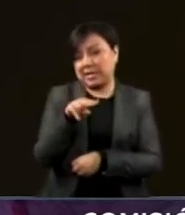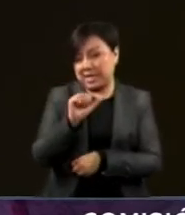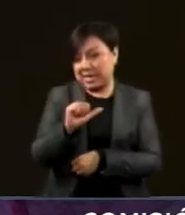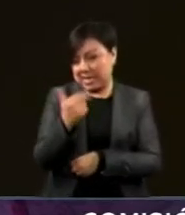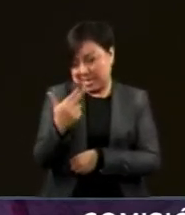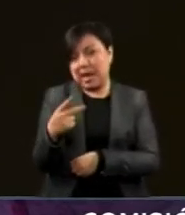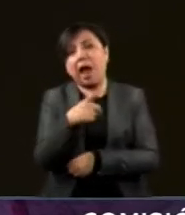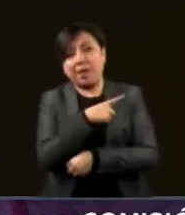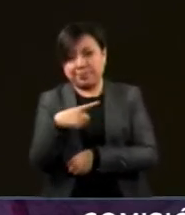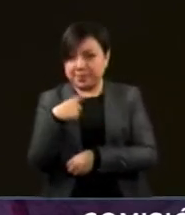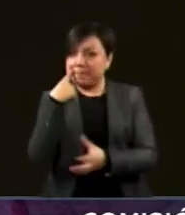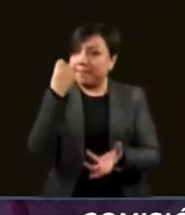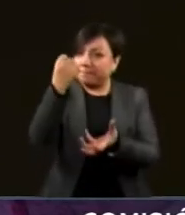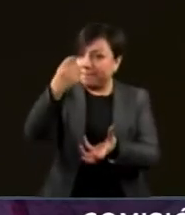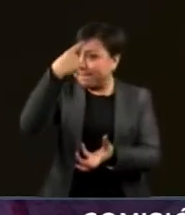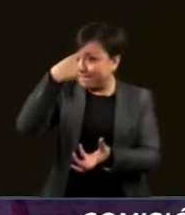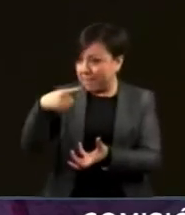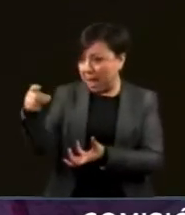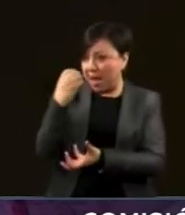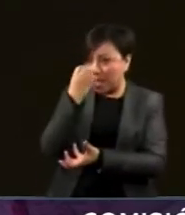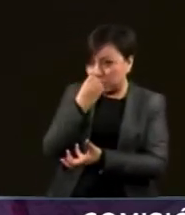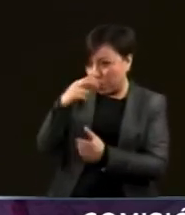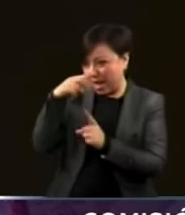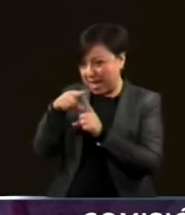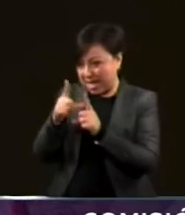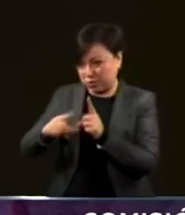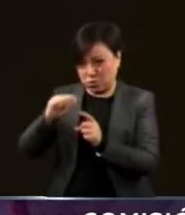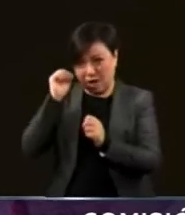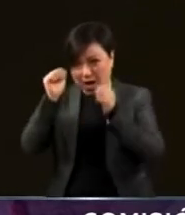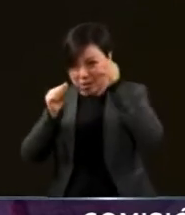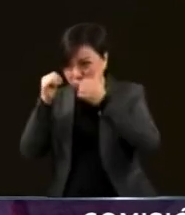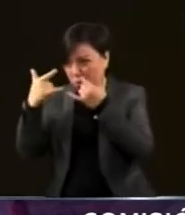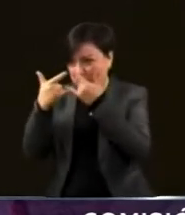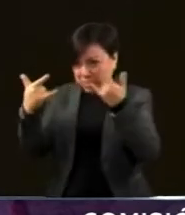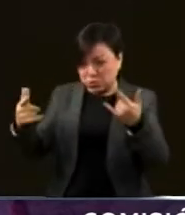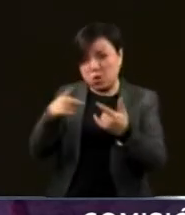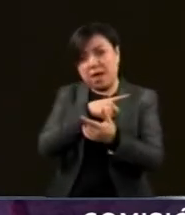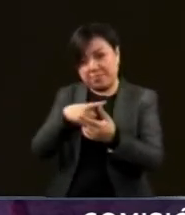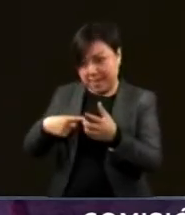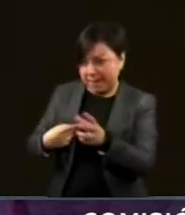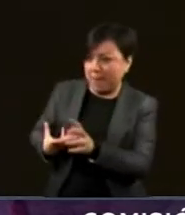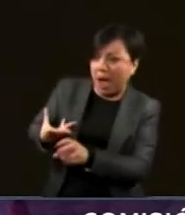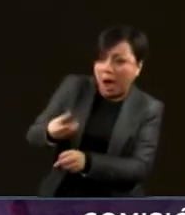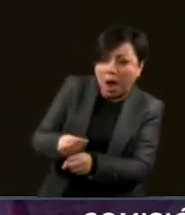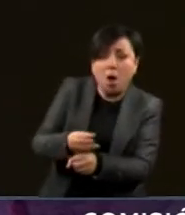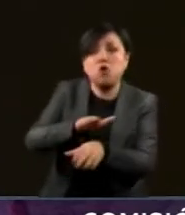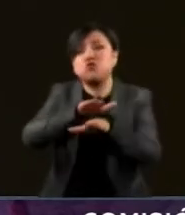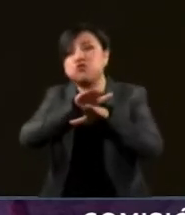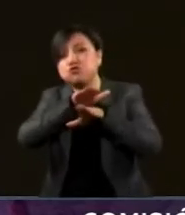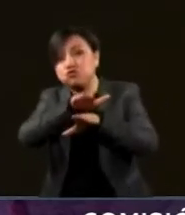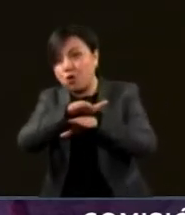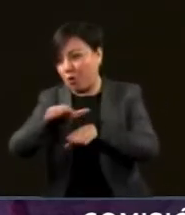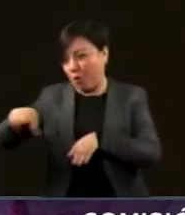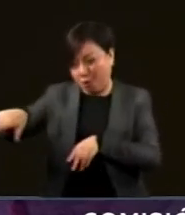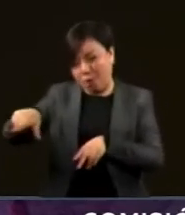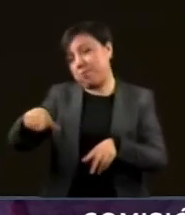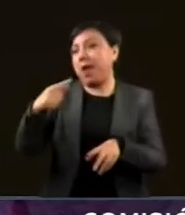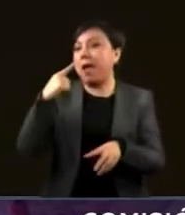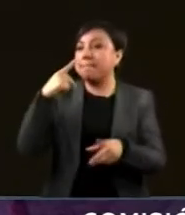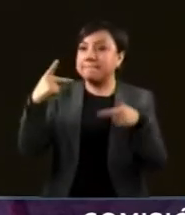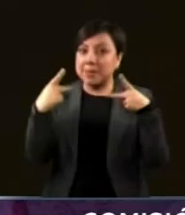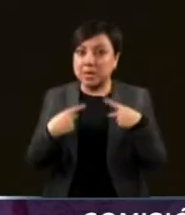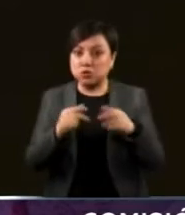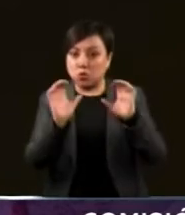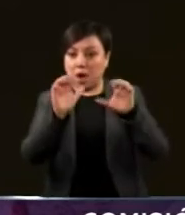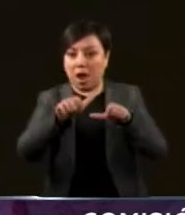solucionar el conflicto de la Escuela Nacional de Antropología e Historia en materia de contratación y suministro de los recursos necesarios para